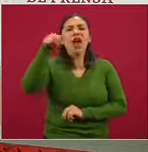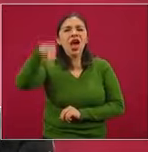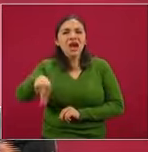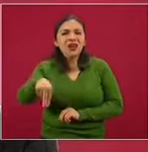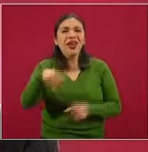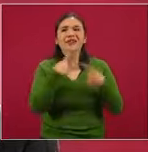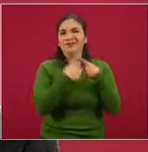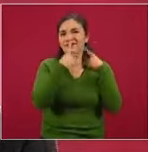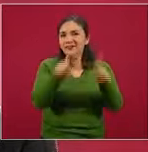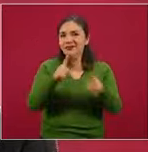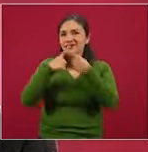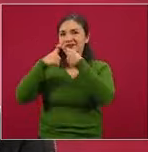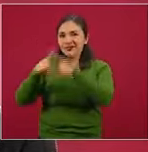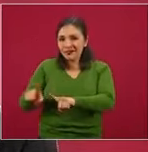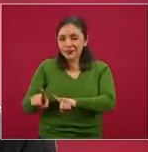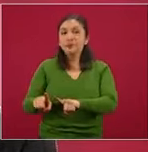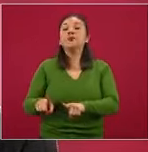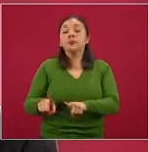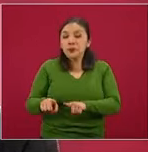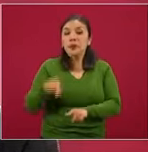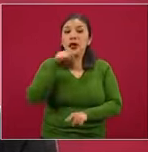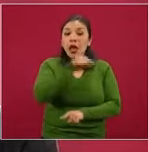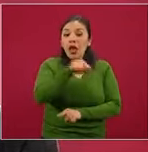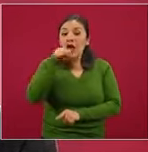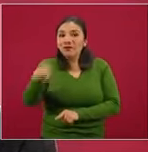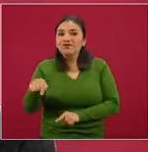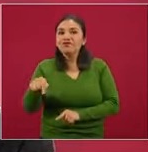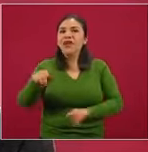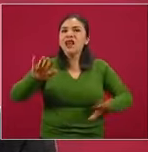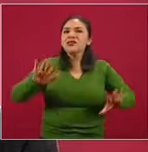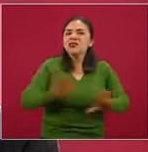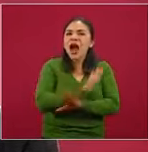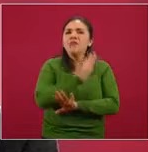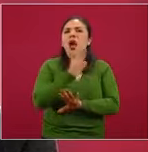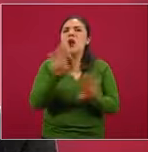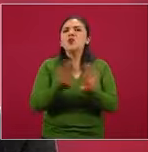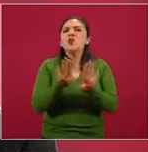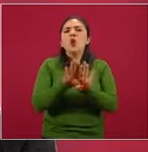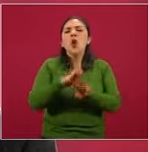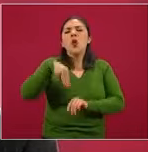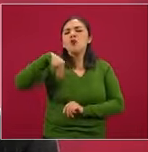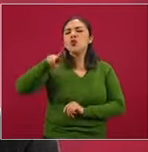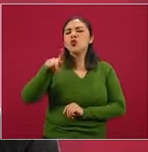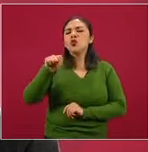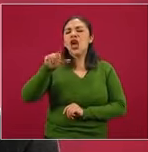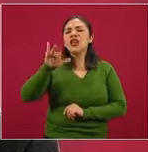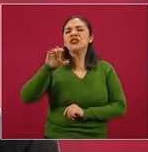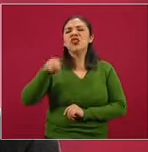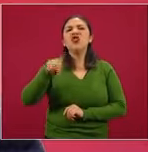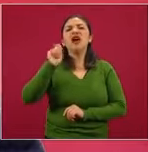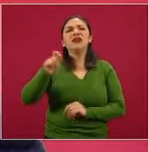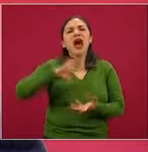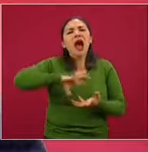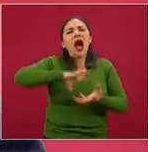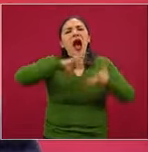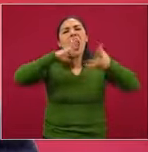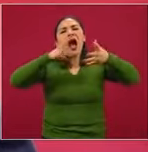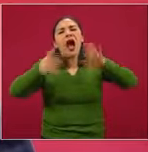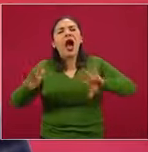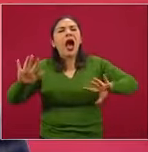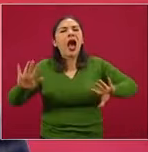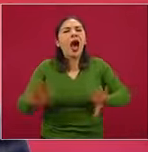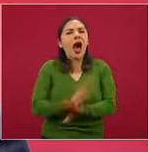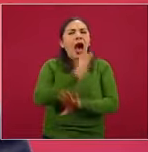desoxirribonucleico. De modo que tienen una mutación espontánea, mutación le llamamos al proceso de